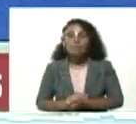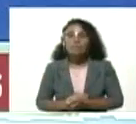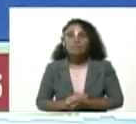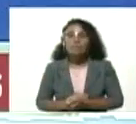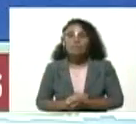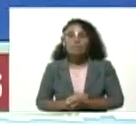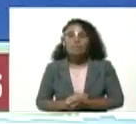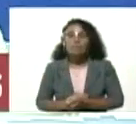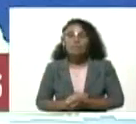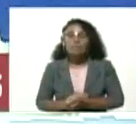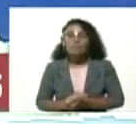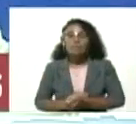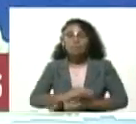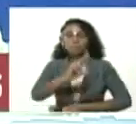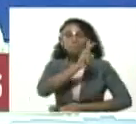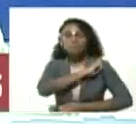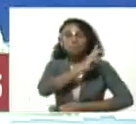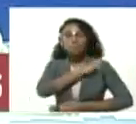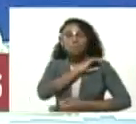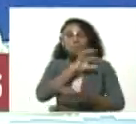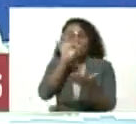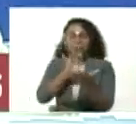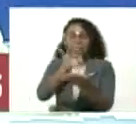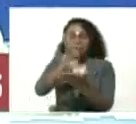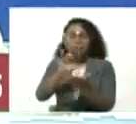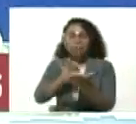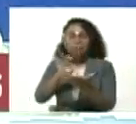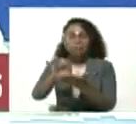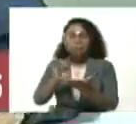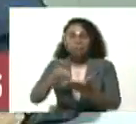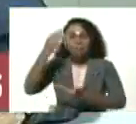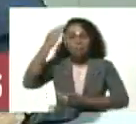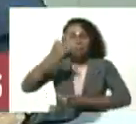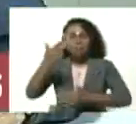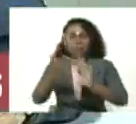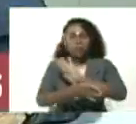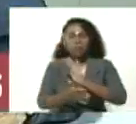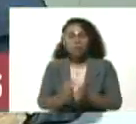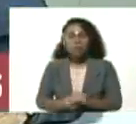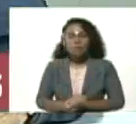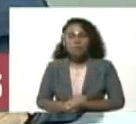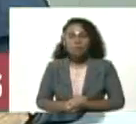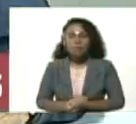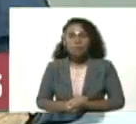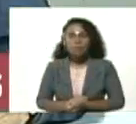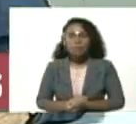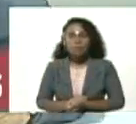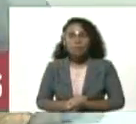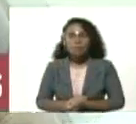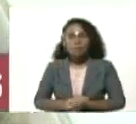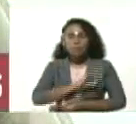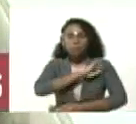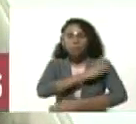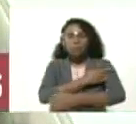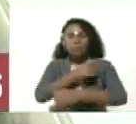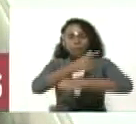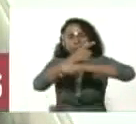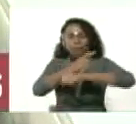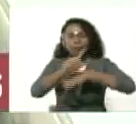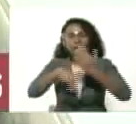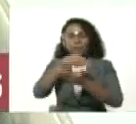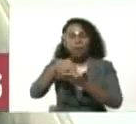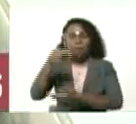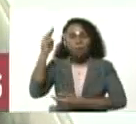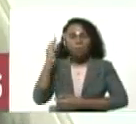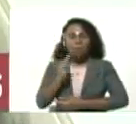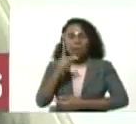el comandante estratégico operacional de la Fuerza Armada Nacional Bolivariana,